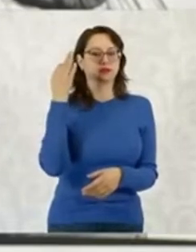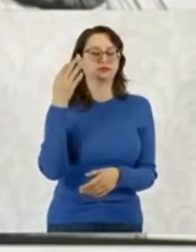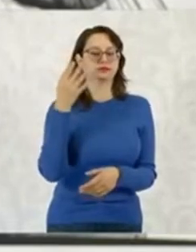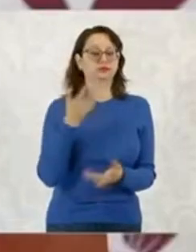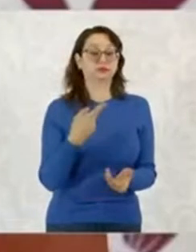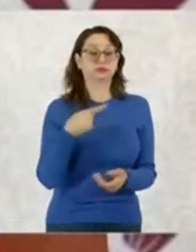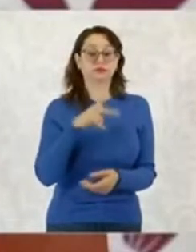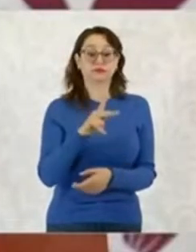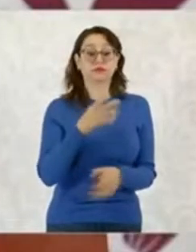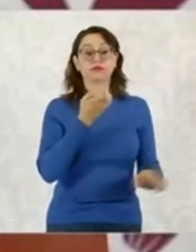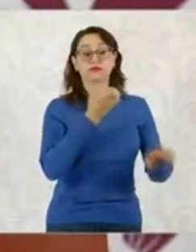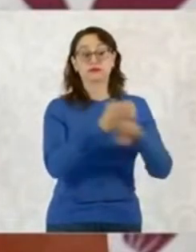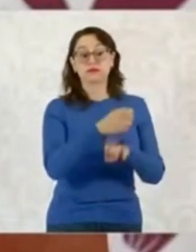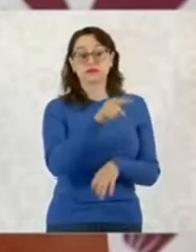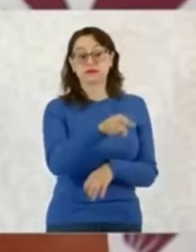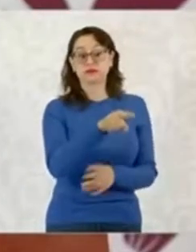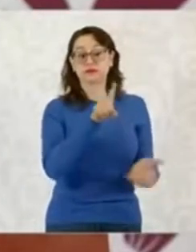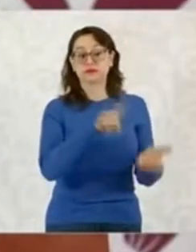Estatal.